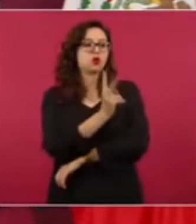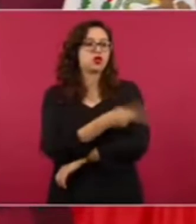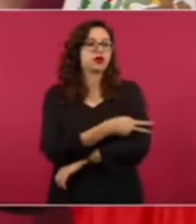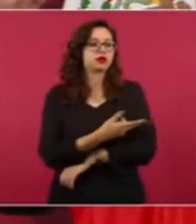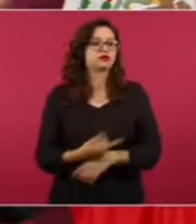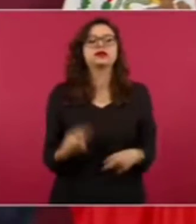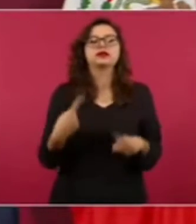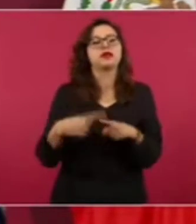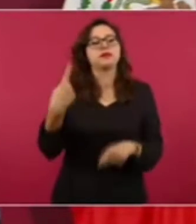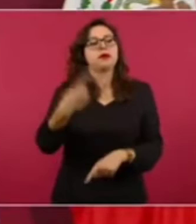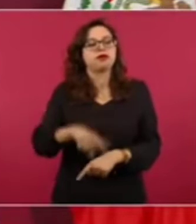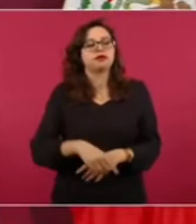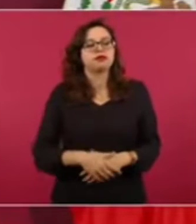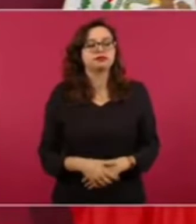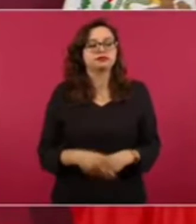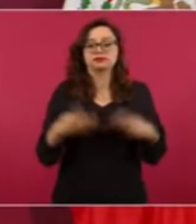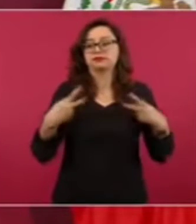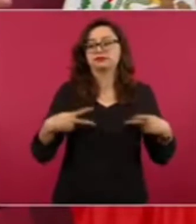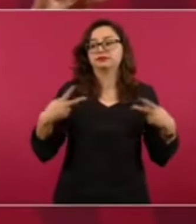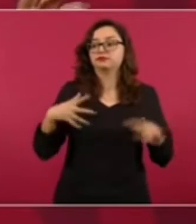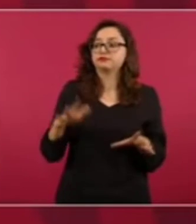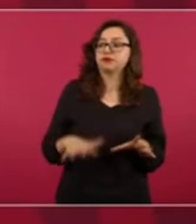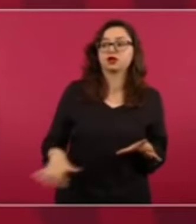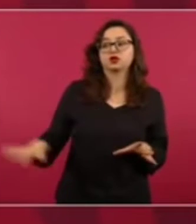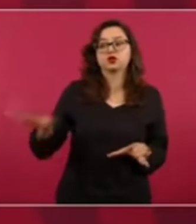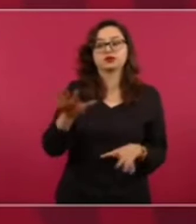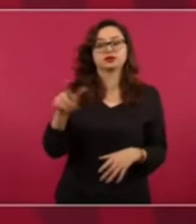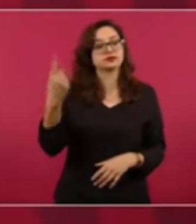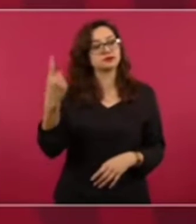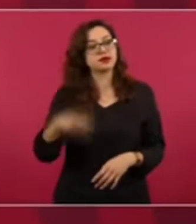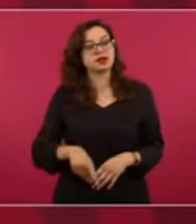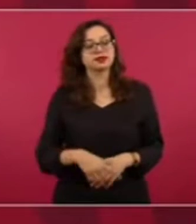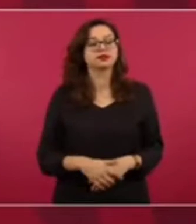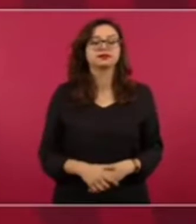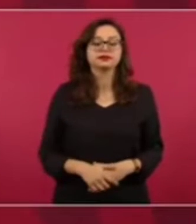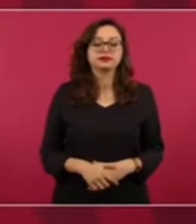el poder del pueblo, gobierno del pueblo.